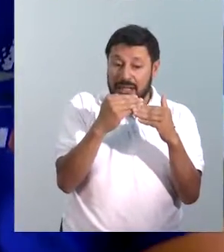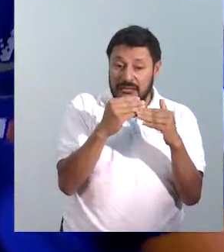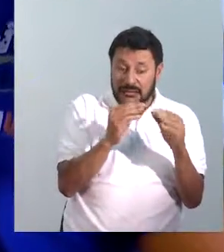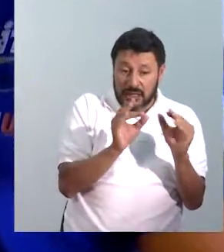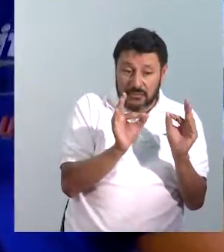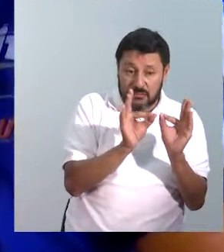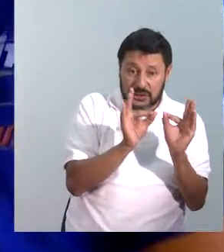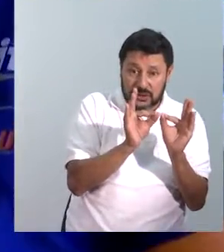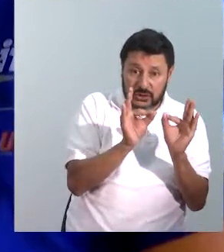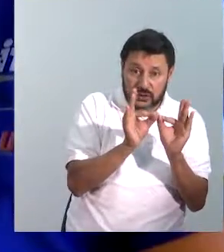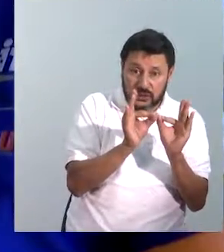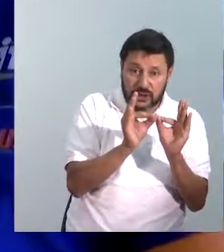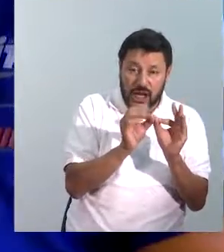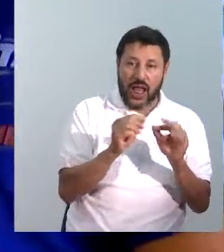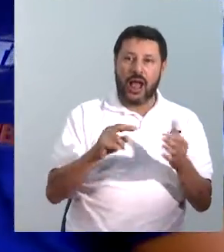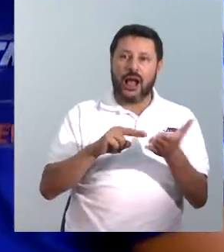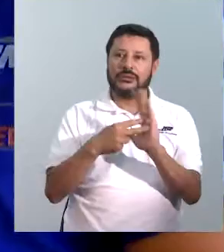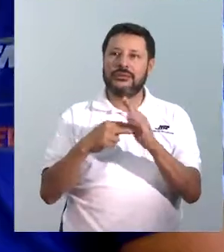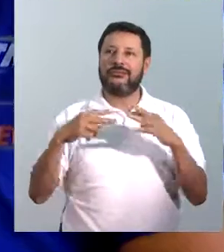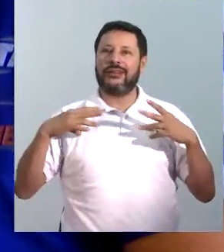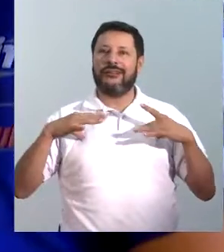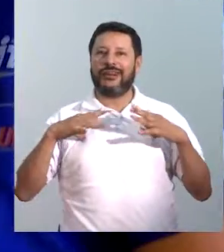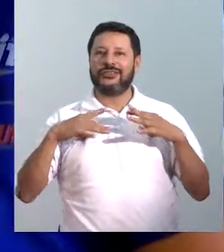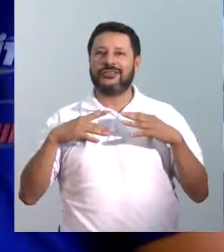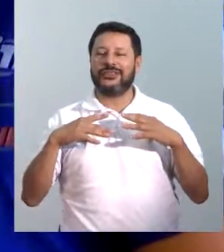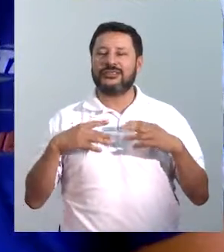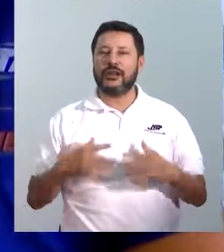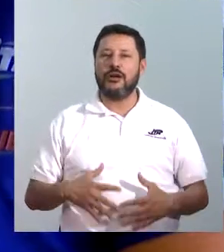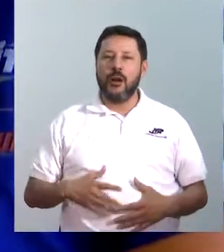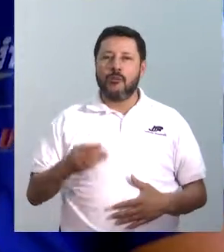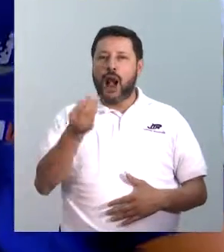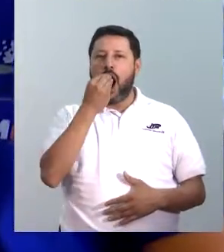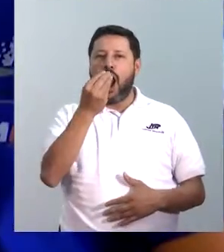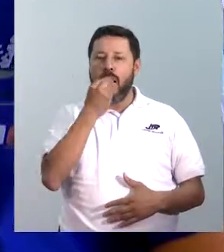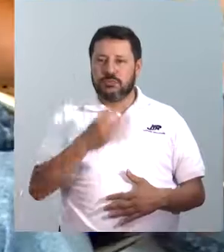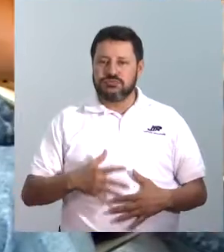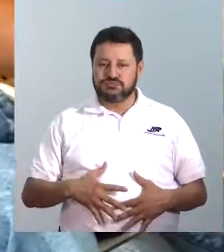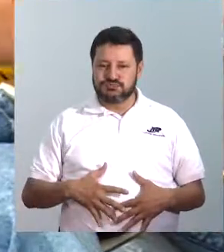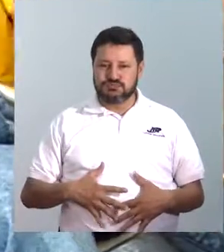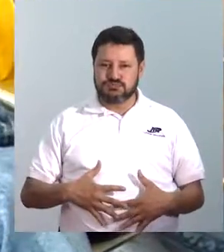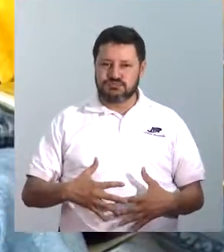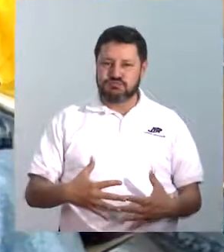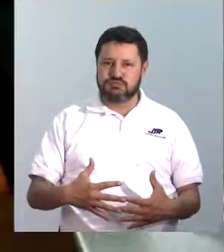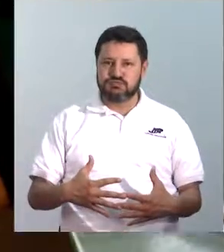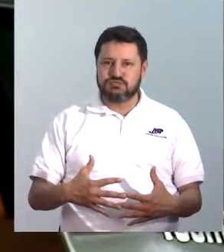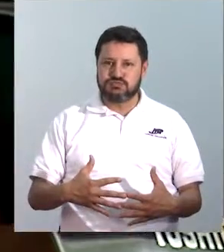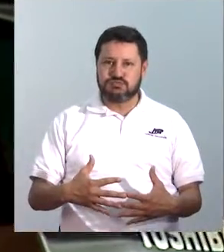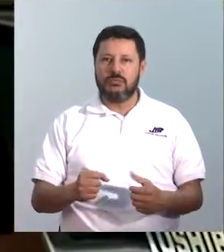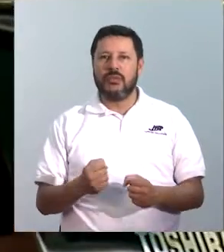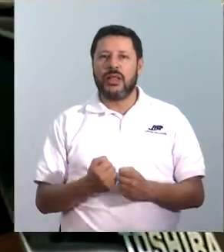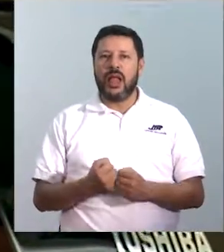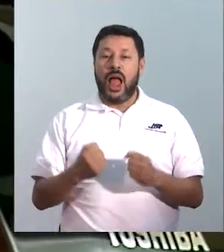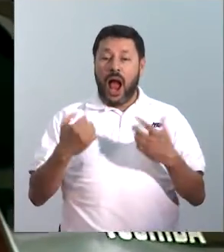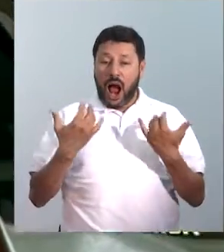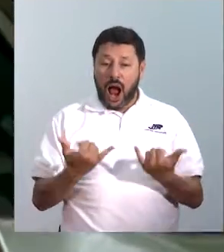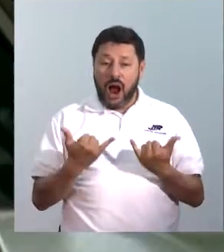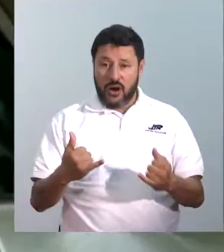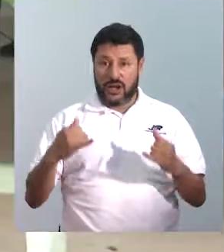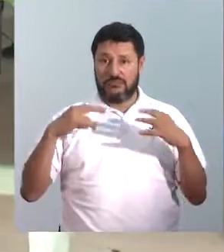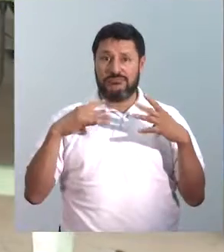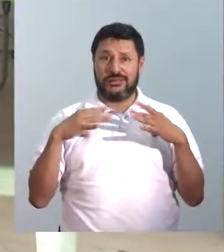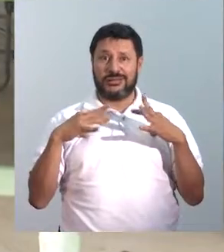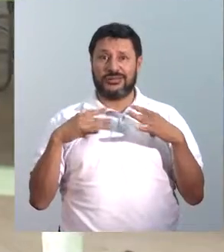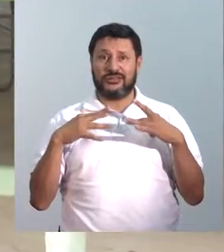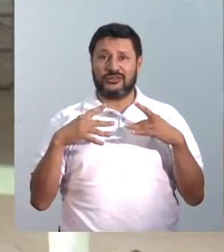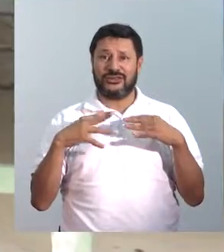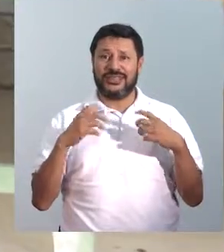decir, se asocia el tiempo de vacaciones con sobrepeso. Entonces todas las personas que están en